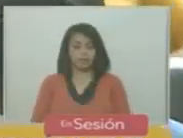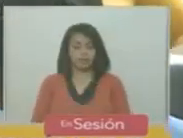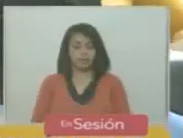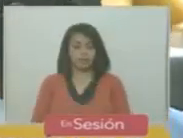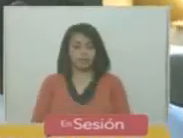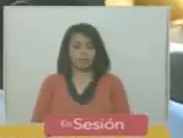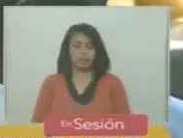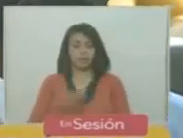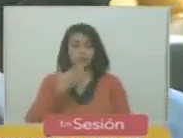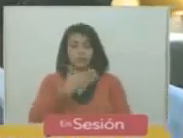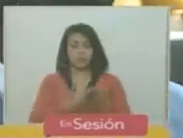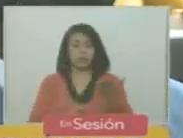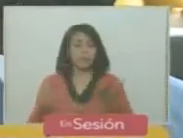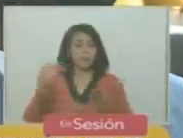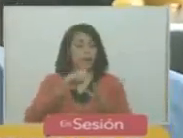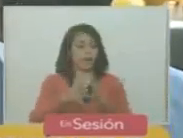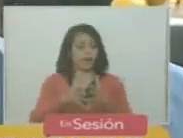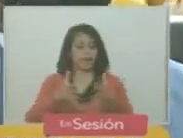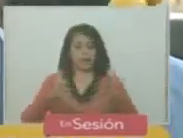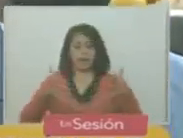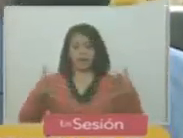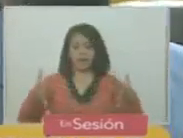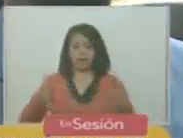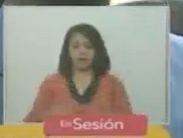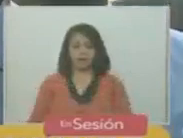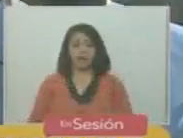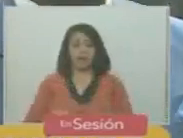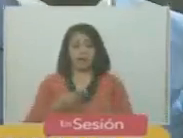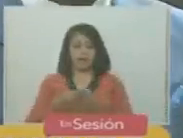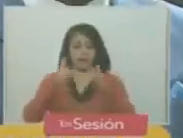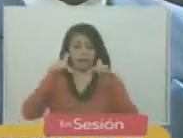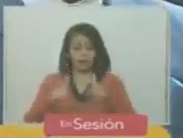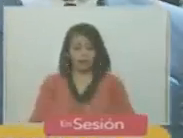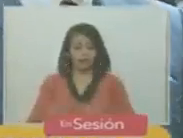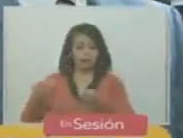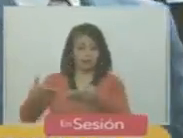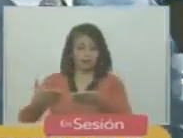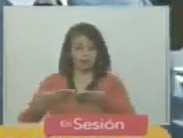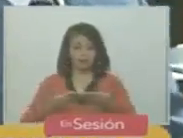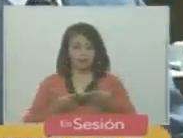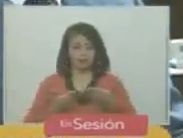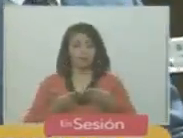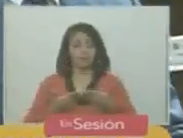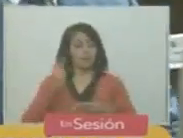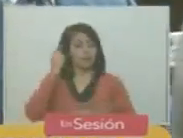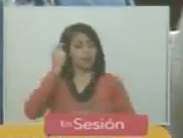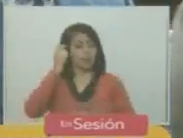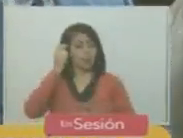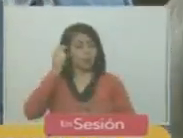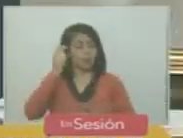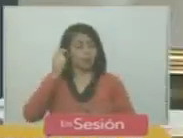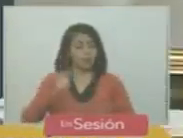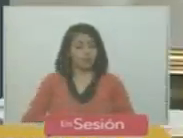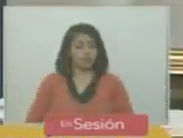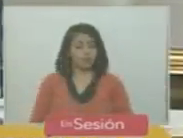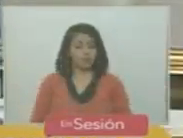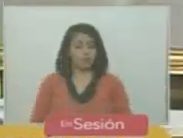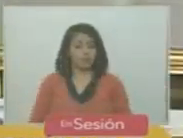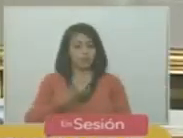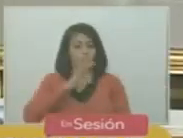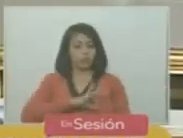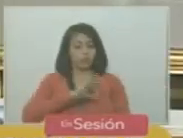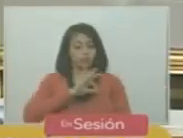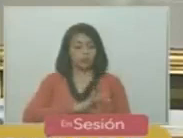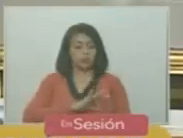Una propuesta más amplia de lo que hasta ahora habíamos recibido de teóricos del